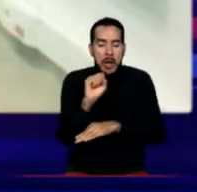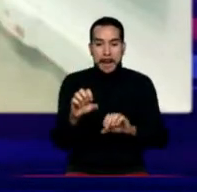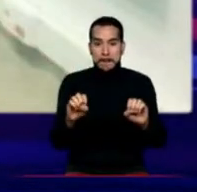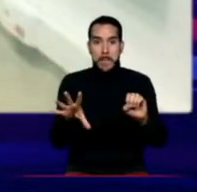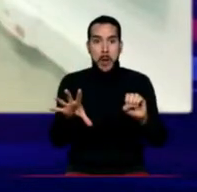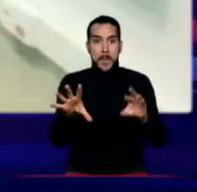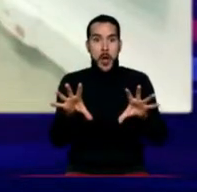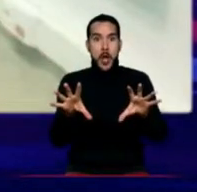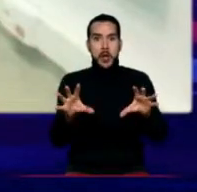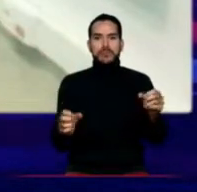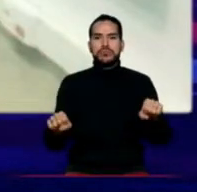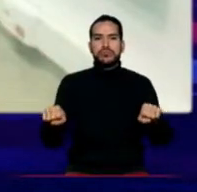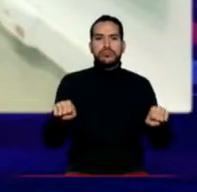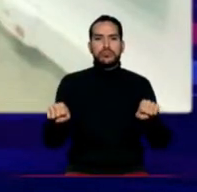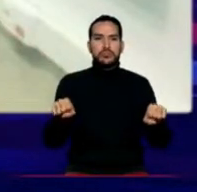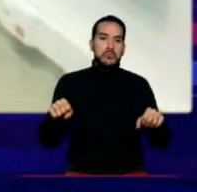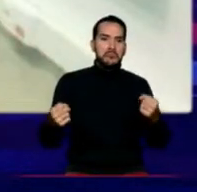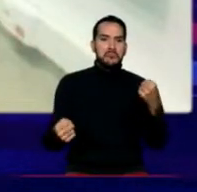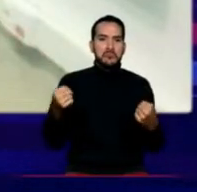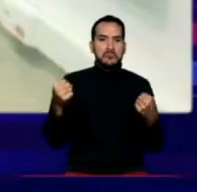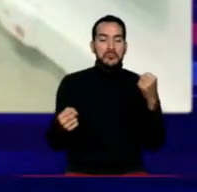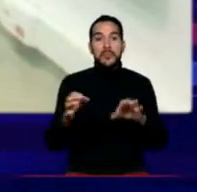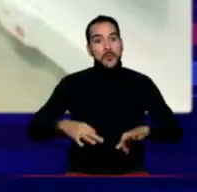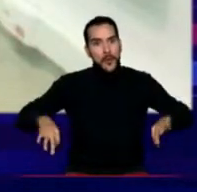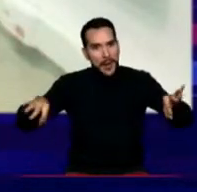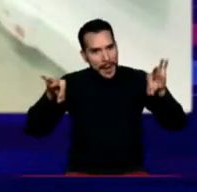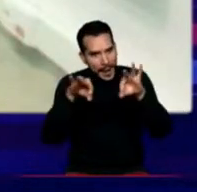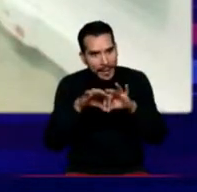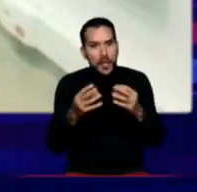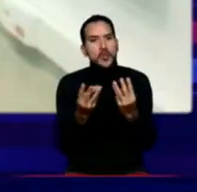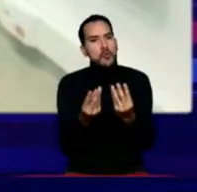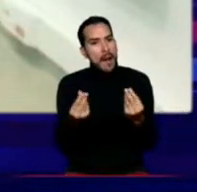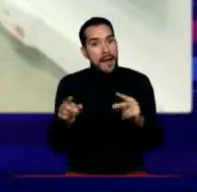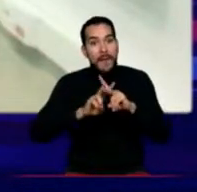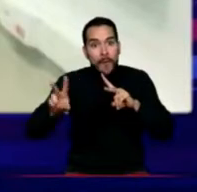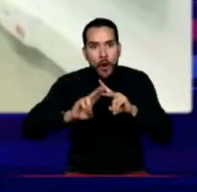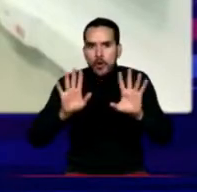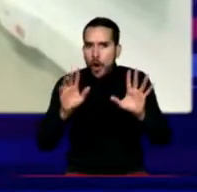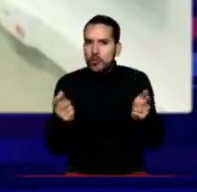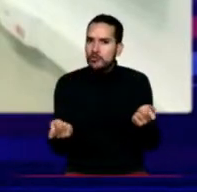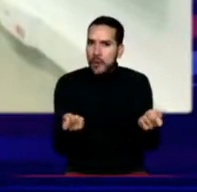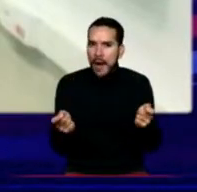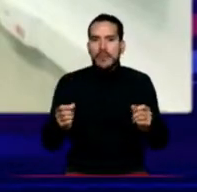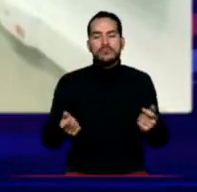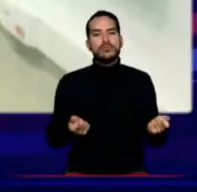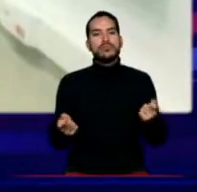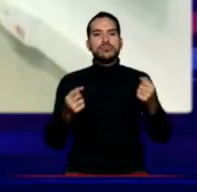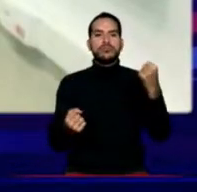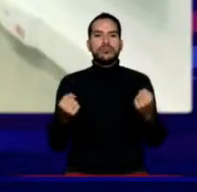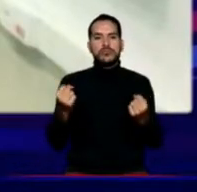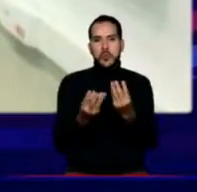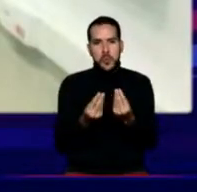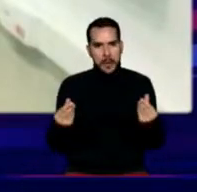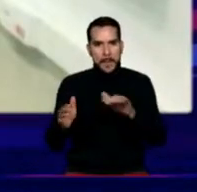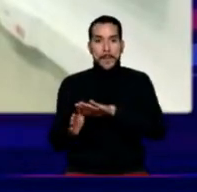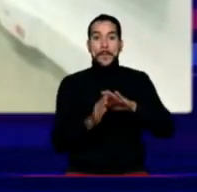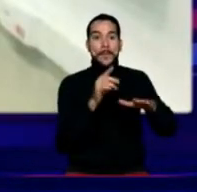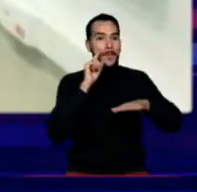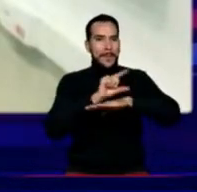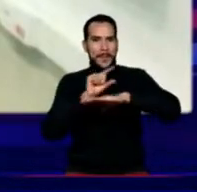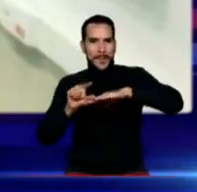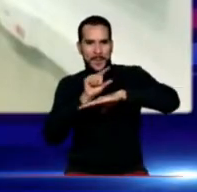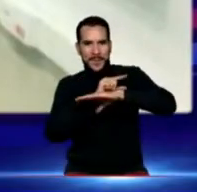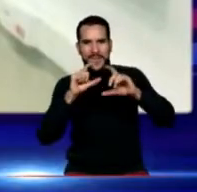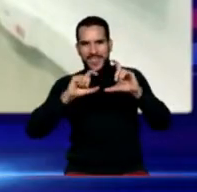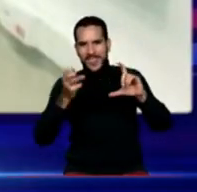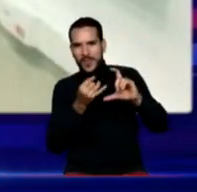acompañamiento y manejo de tiempos para garantizar nuestros desplazamientos. Pico y placa para el día de hoy corresponden a los dígitos terminados en 9 y 0 para